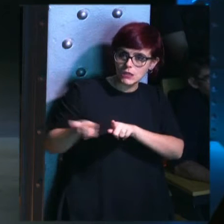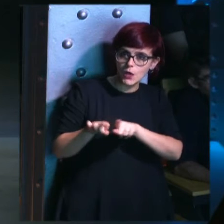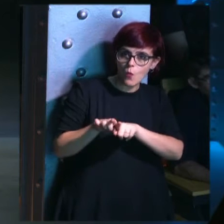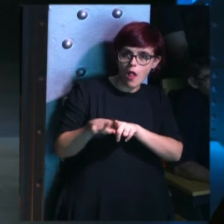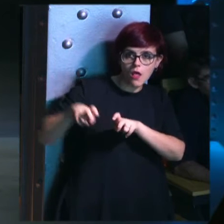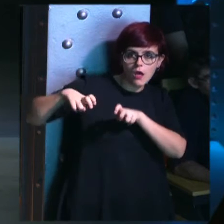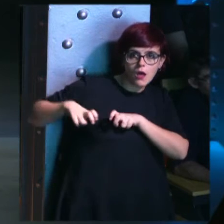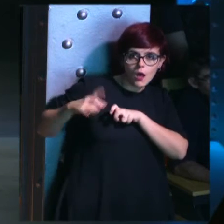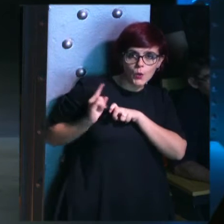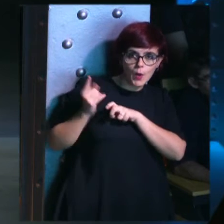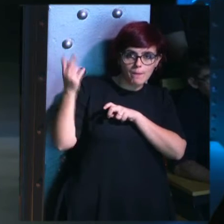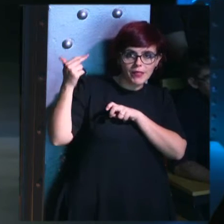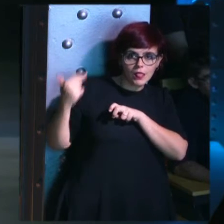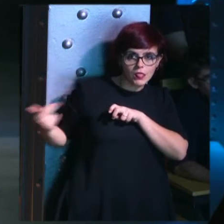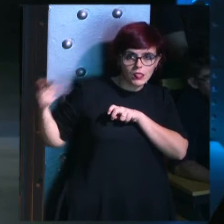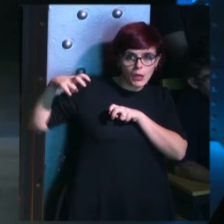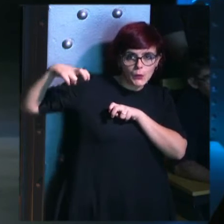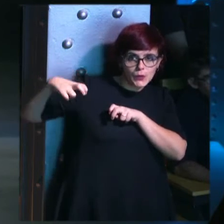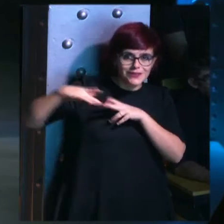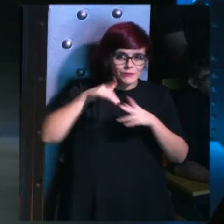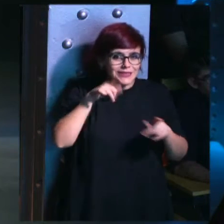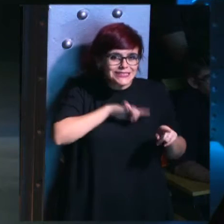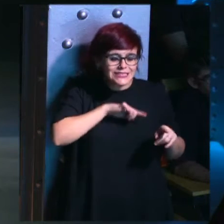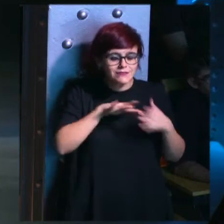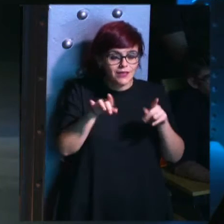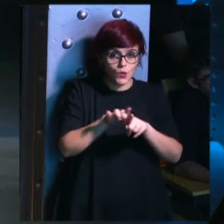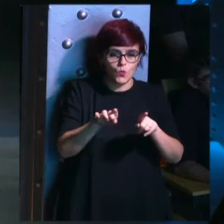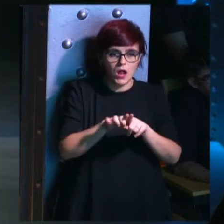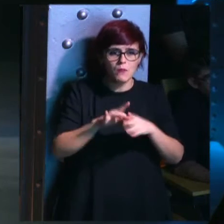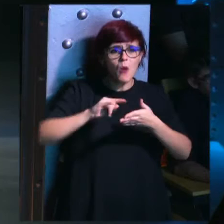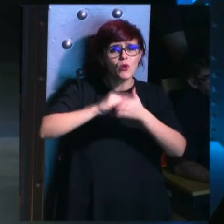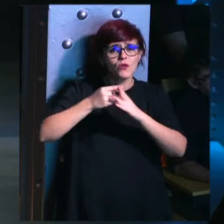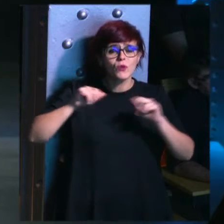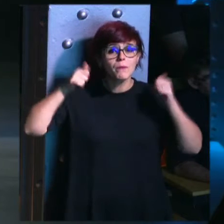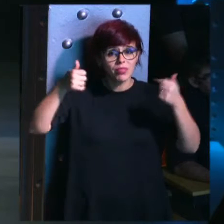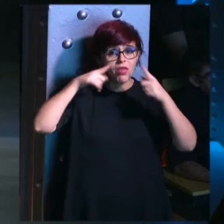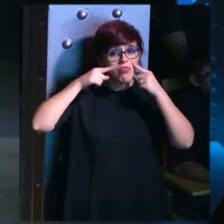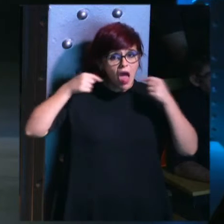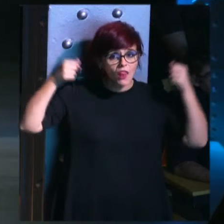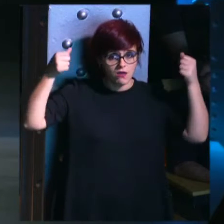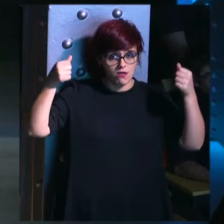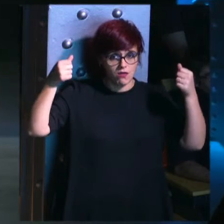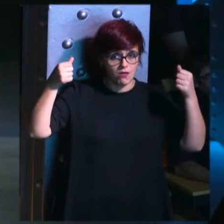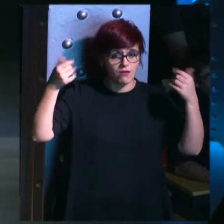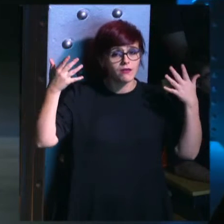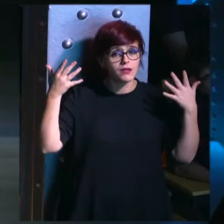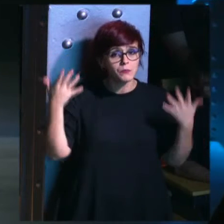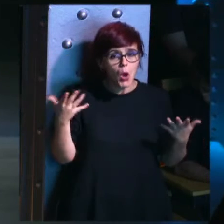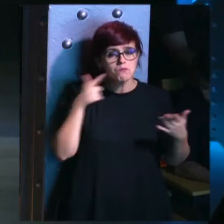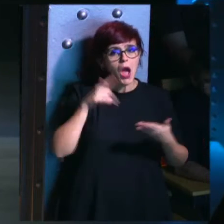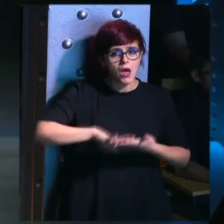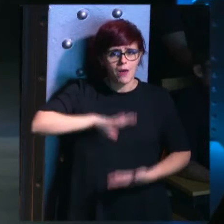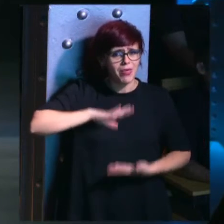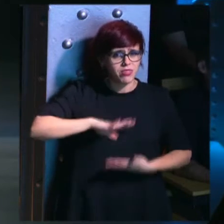de ti porque tenía, de hecho, miedo, ¿no?, de estar ahí. Empezamos en ese proyecto con Dalí, porque da una